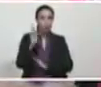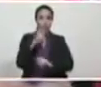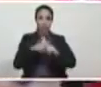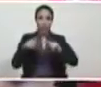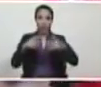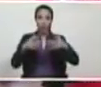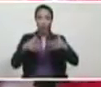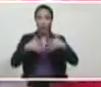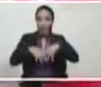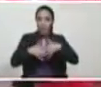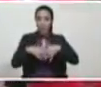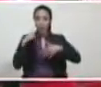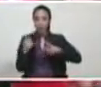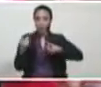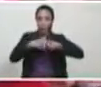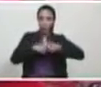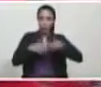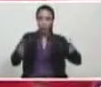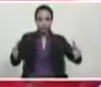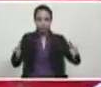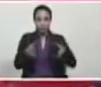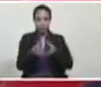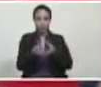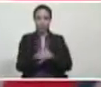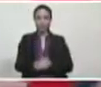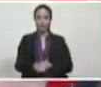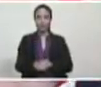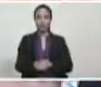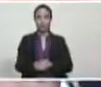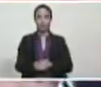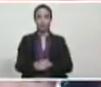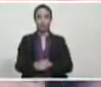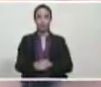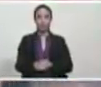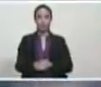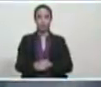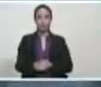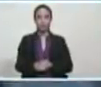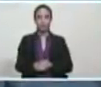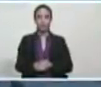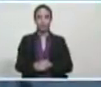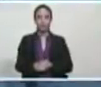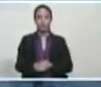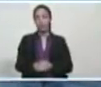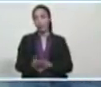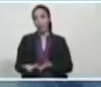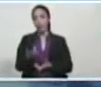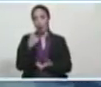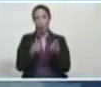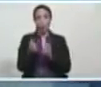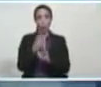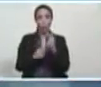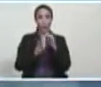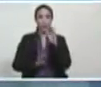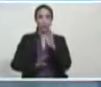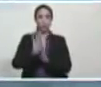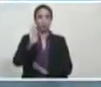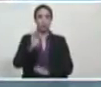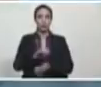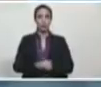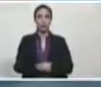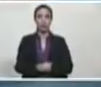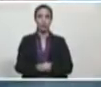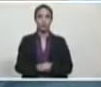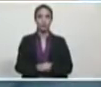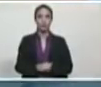motores o desencadena en otros motores productivos que impactan favorablemente en la economía nacional.